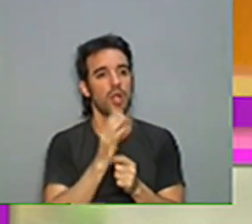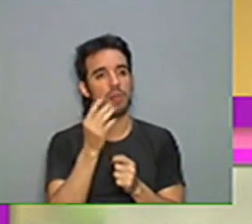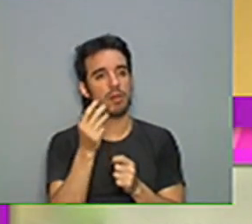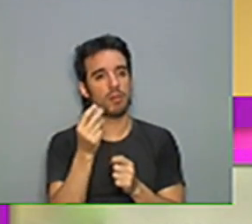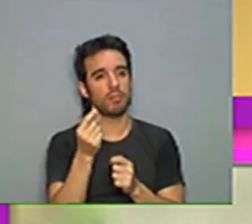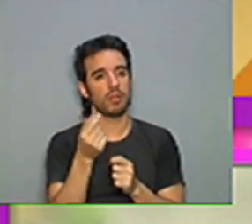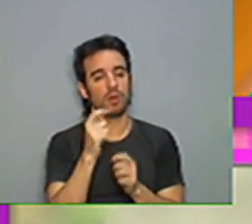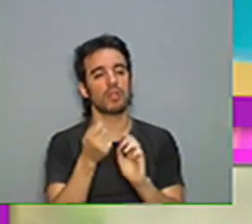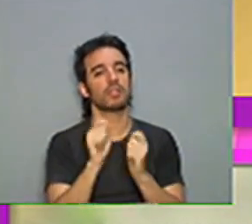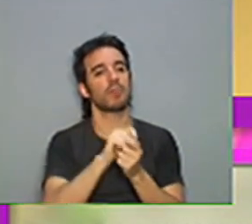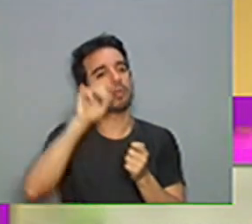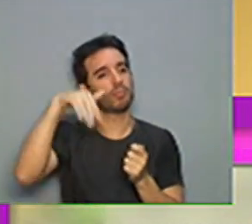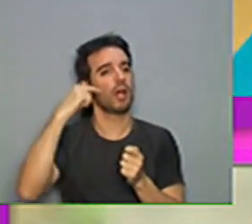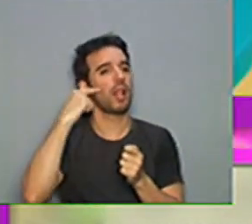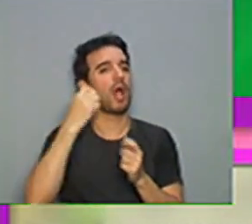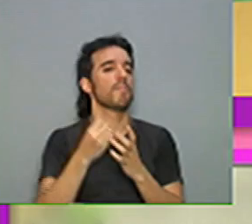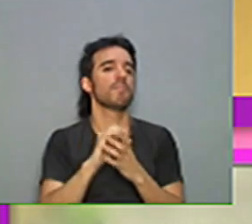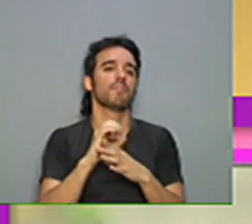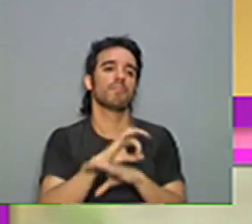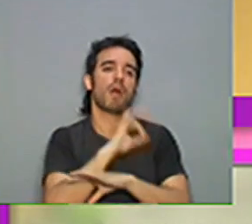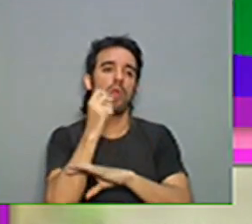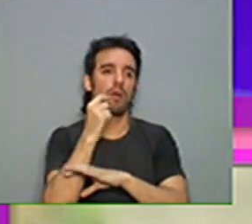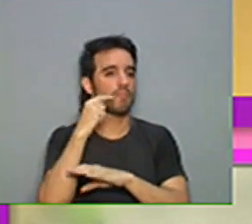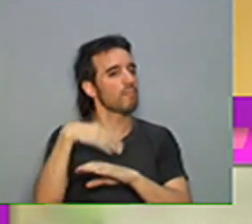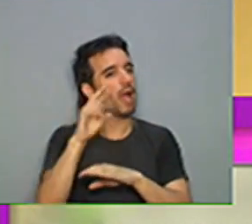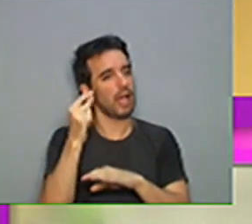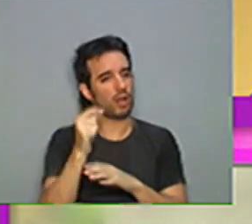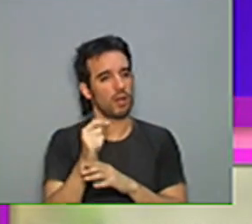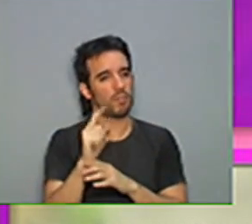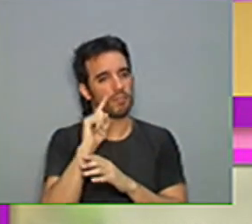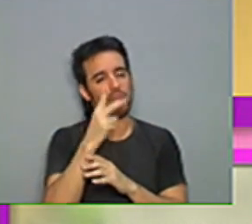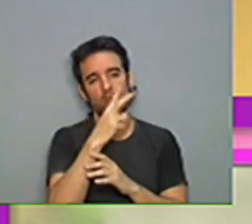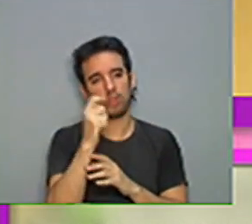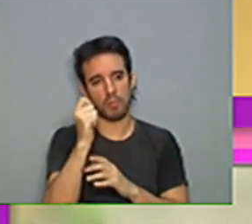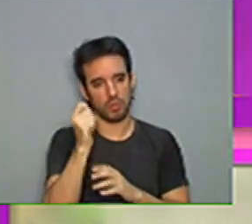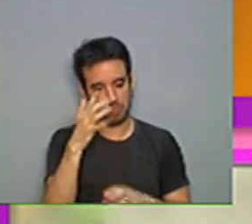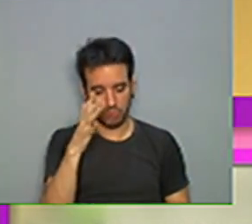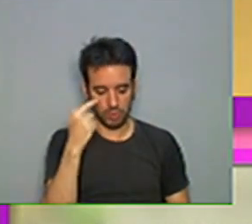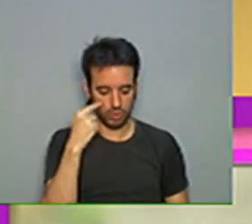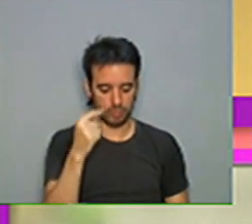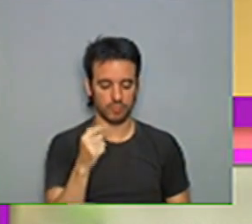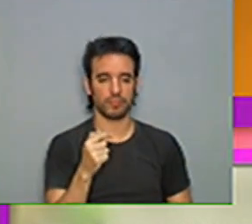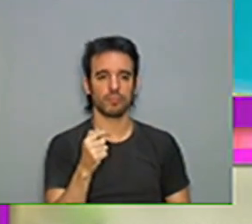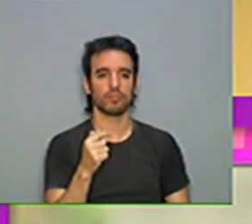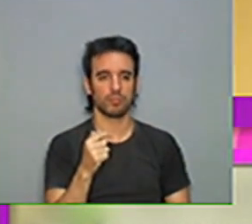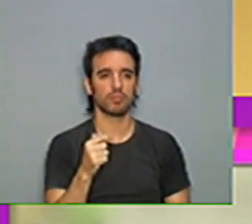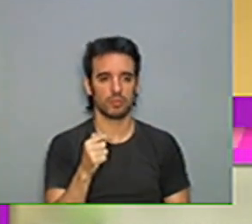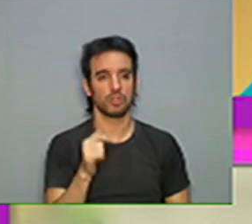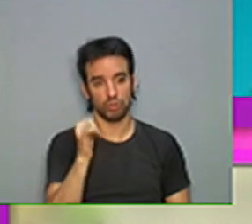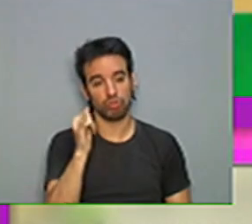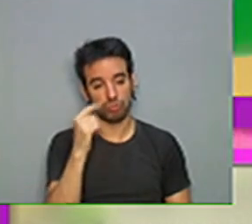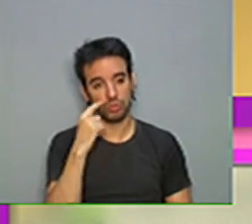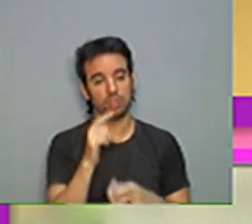o menos... Y si cuando llamás a un cerrajero a altas horas de la madrugada, suele ser más caro. Mínimo, ¿no? 1.200 pesos es lo que te sale. Sí, sobre todo por